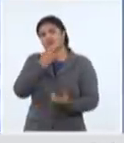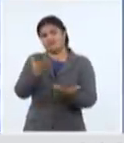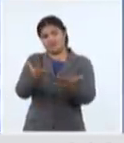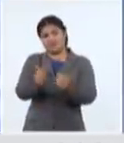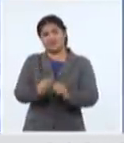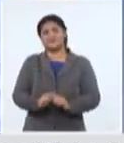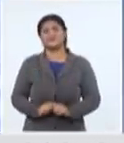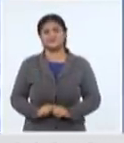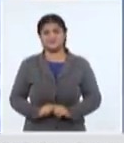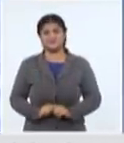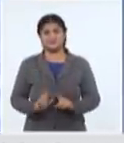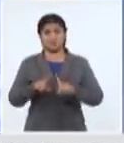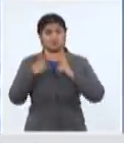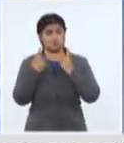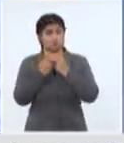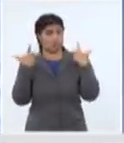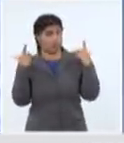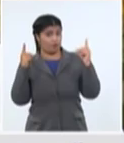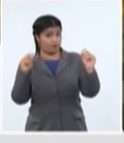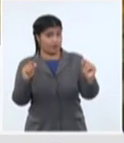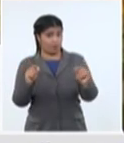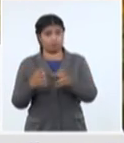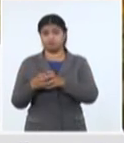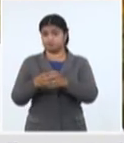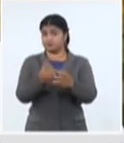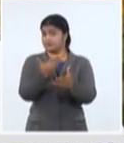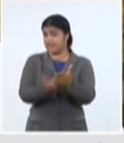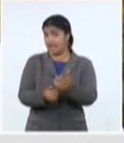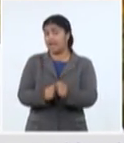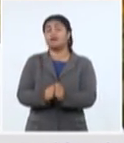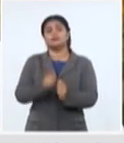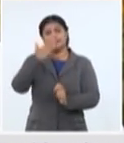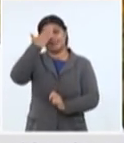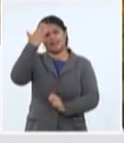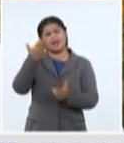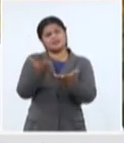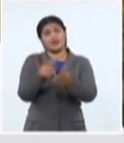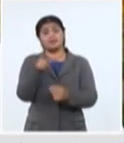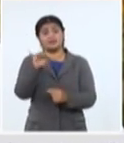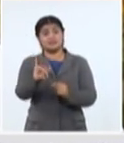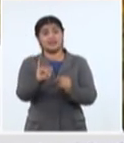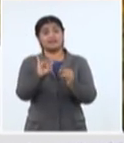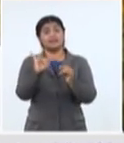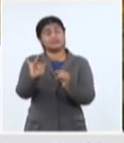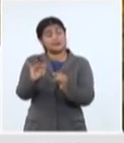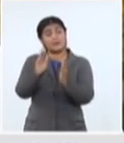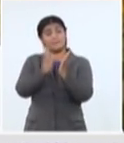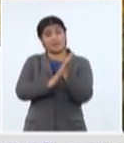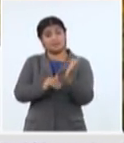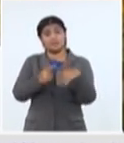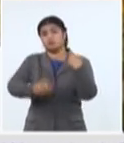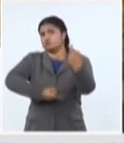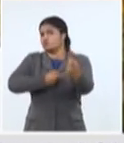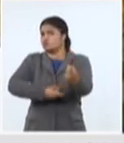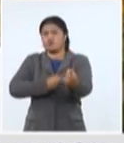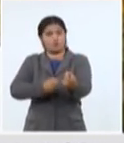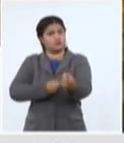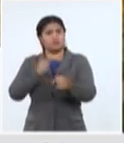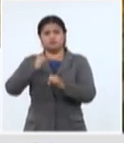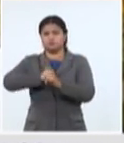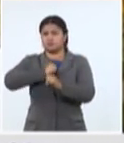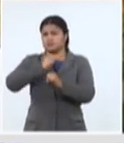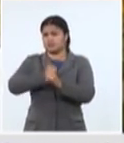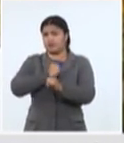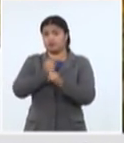todo el trabajo que realizamos por 17 meses en ese país. Para un cubano en cualquier país del mundo que va a cumplir una misión internacionalista es una responsabilidad